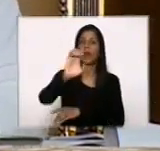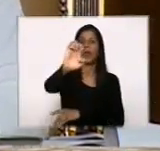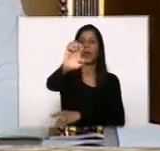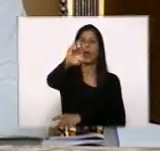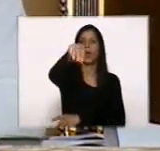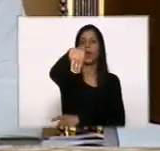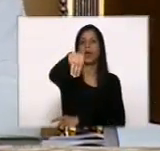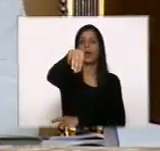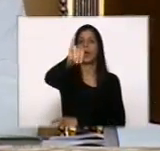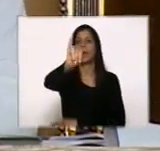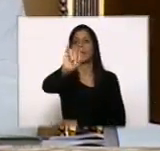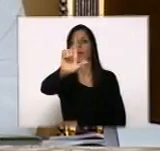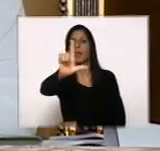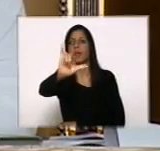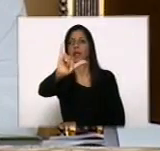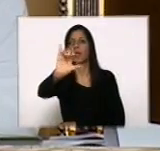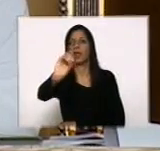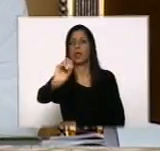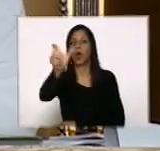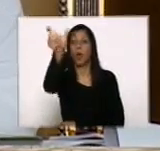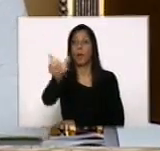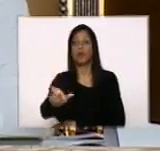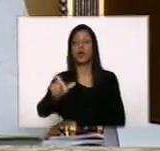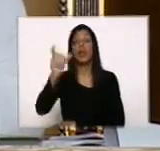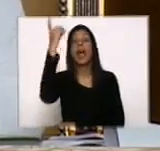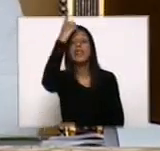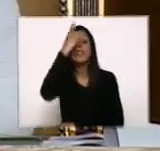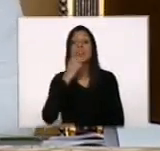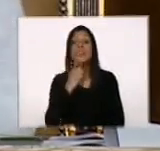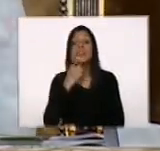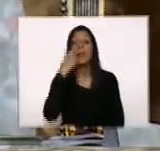Colina por el sector de personas con discapacidad.